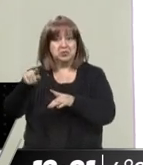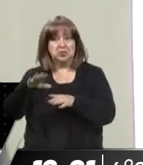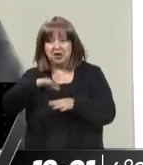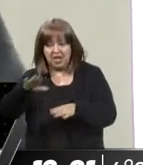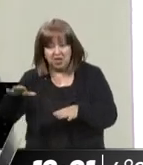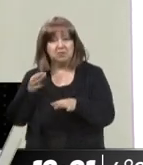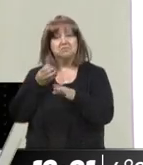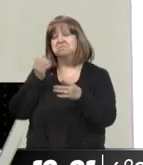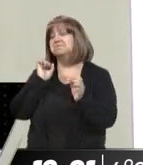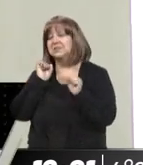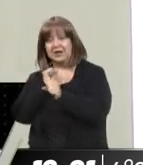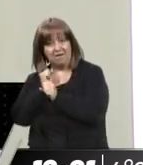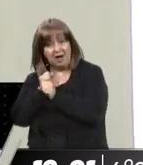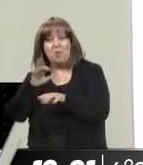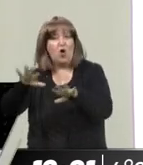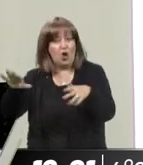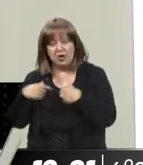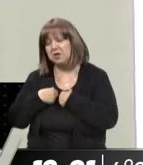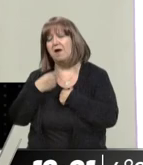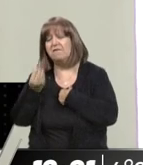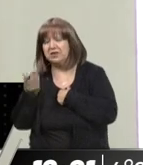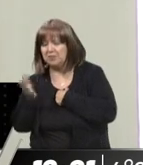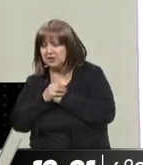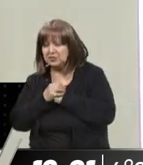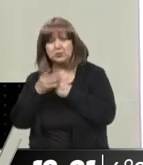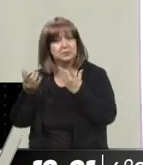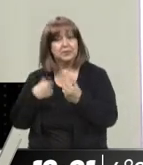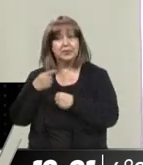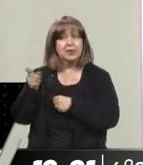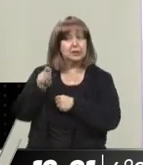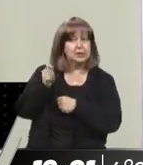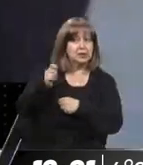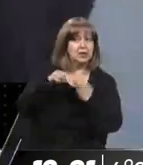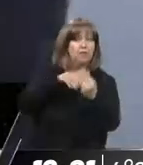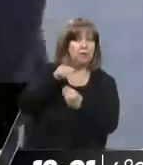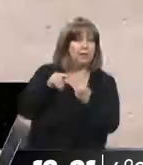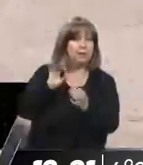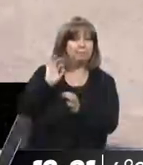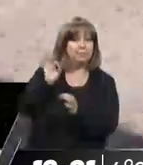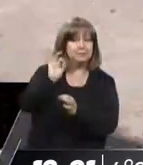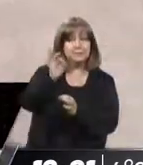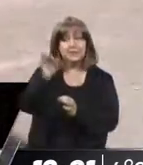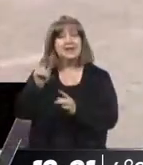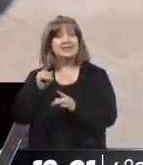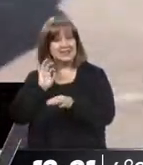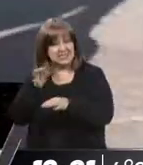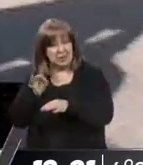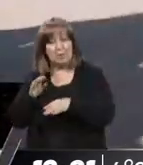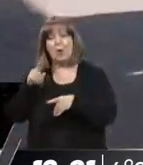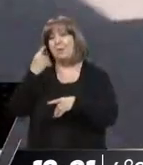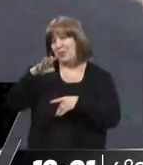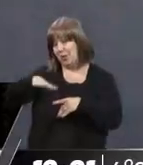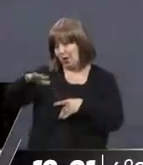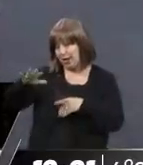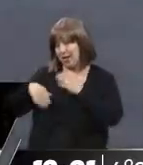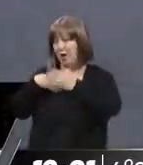familias. Entonces tenemos bien palpable la necesidad. O sea, sabemos a quién se lo damos y cómo. Entonces es humilde, pero entramos por el juego. Nosotros